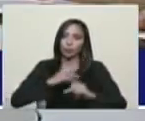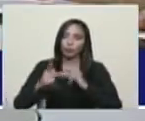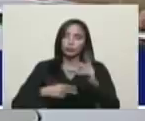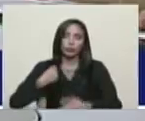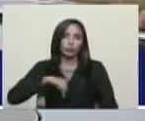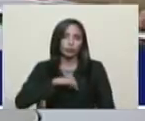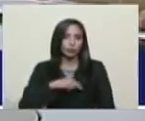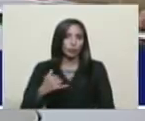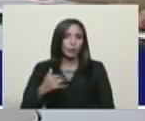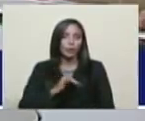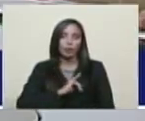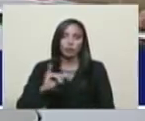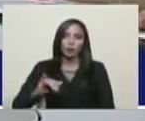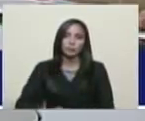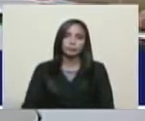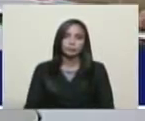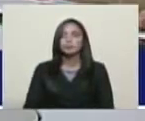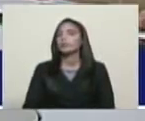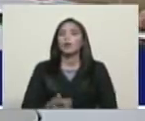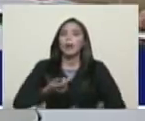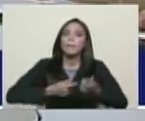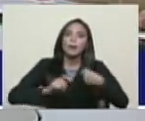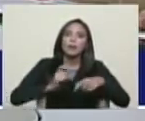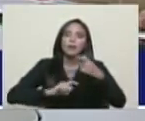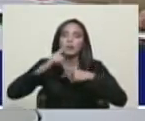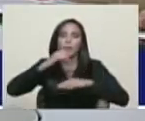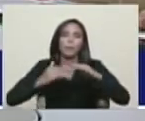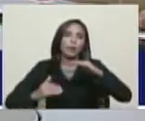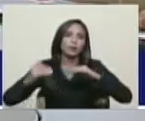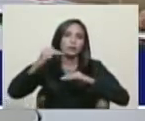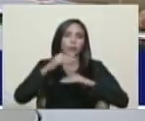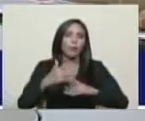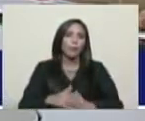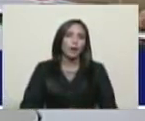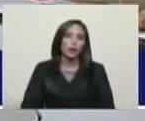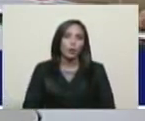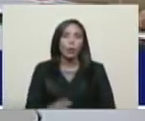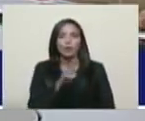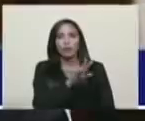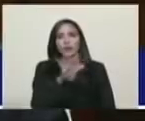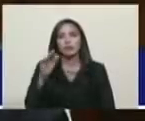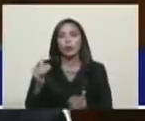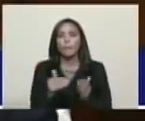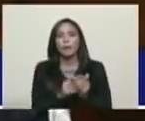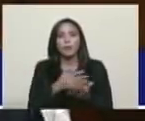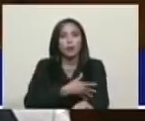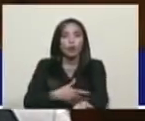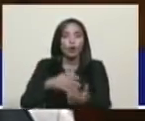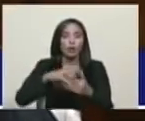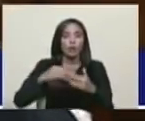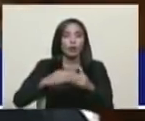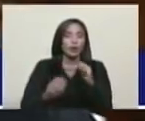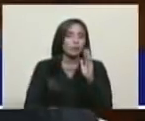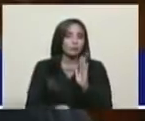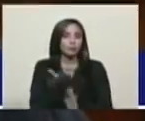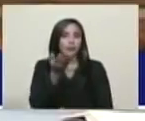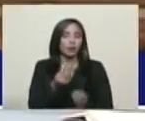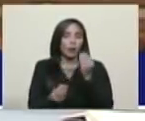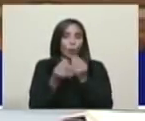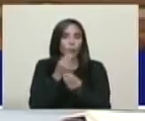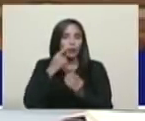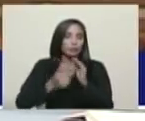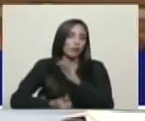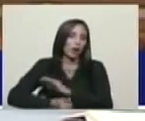pasamos de importaciones por encima, Ricardo Menéndez, de 25 mil millones de dólares en alimentos o